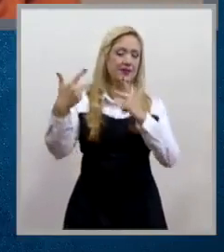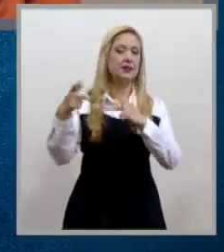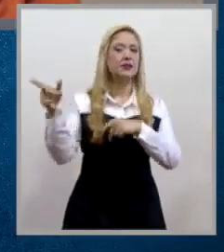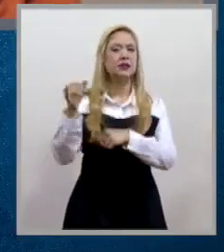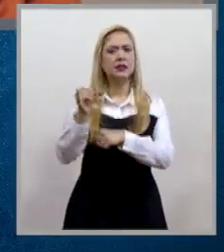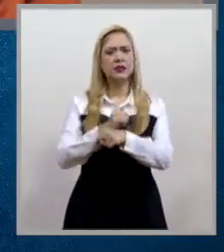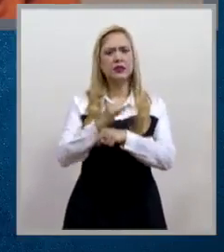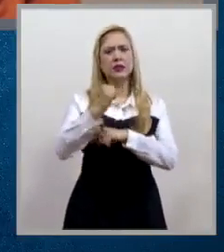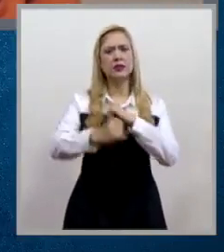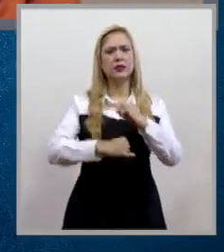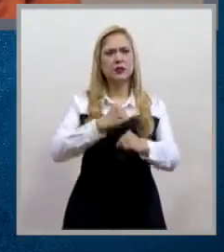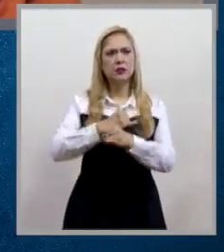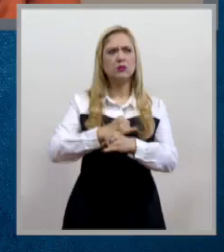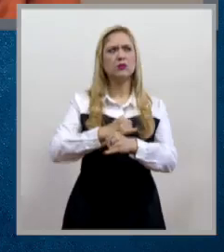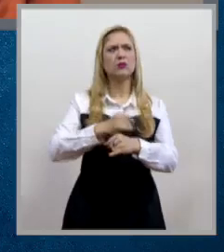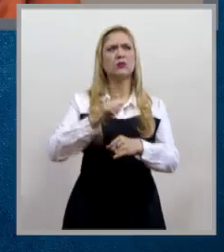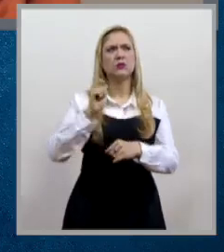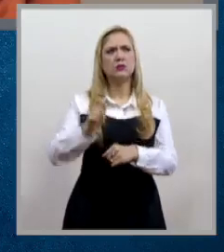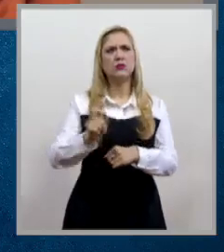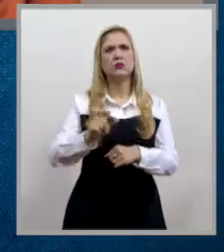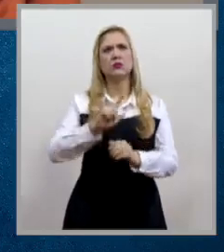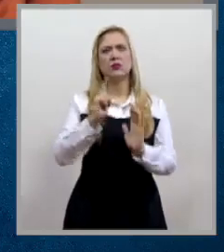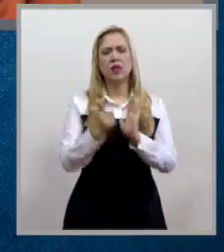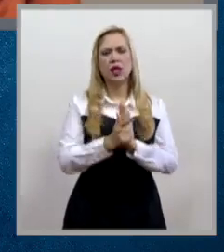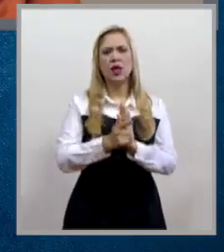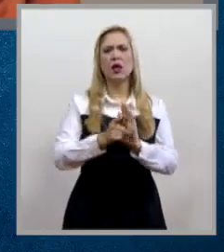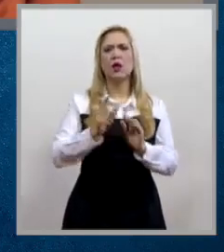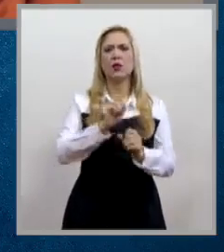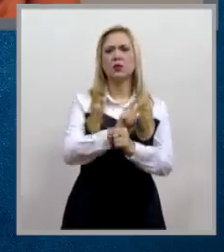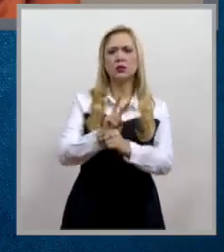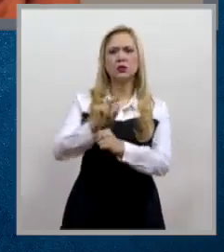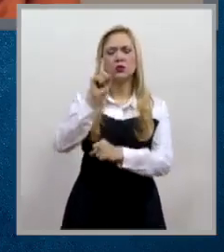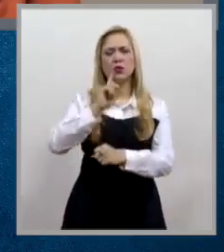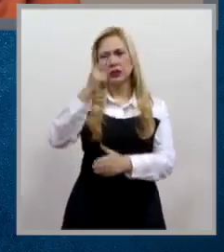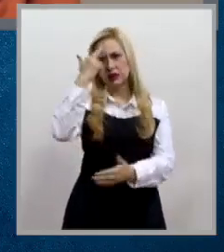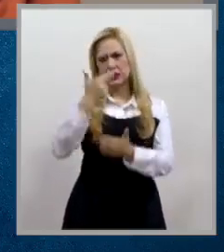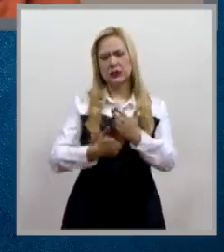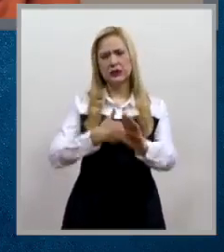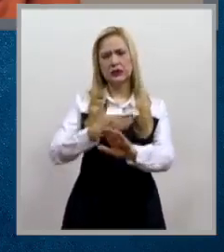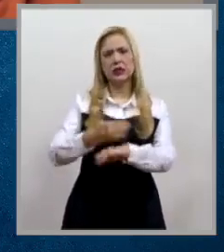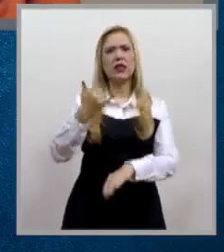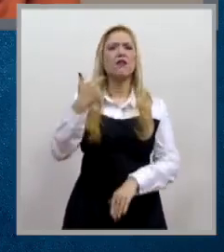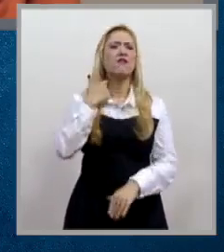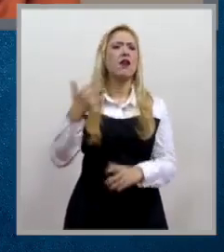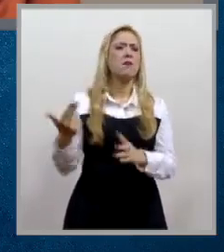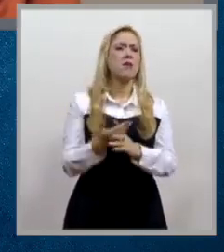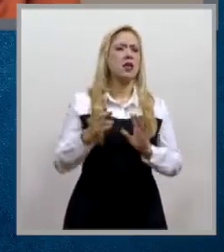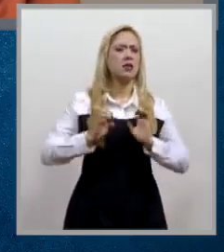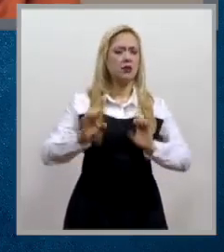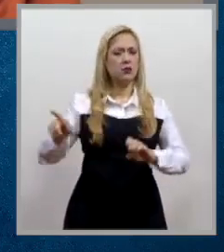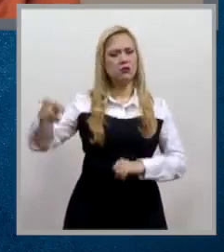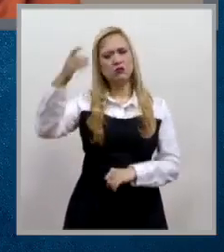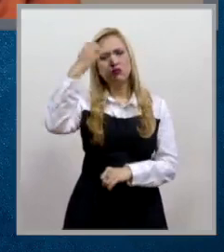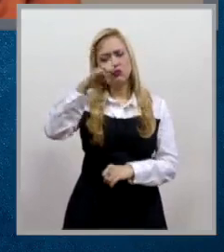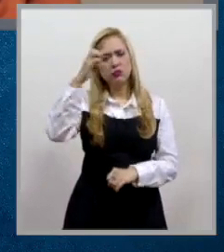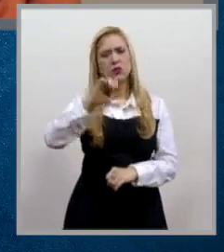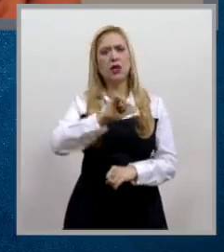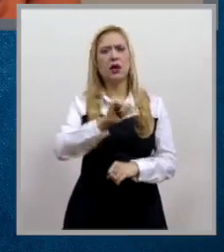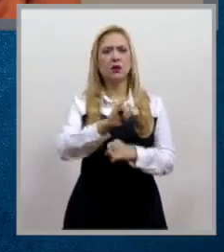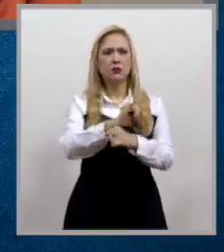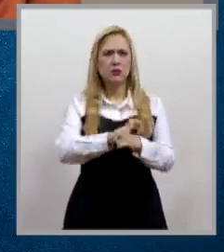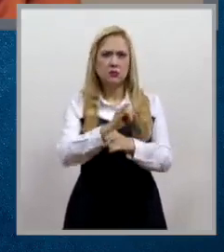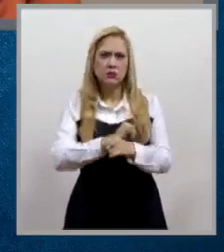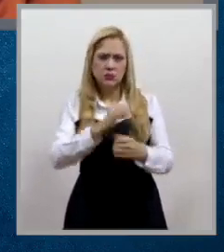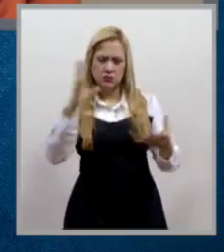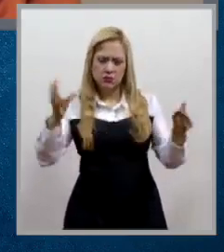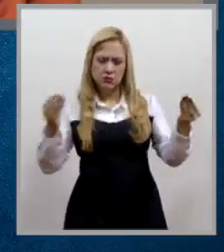internacional en temas de seguridad y justicia, en específico sobre violencia contra las mujeres y feminicidios. Especialista en estrategias de documentación,